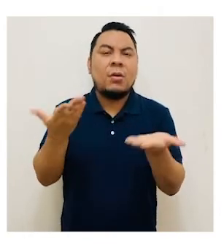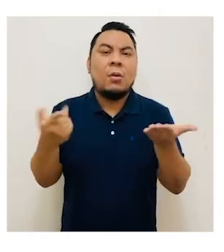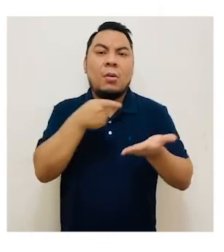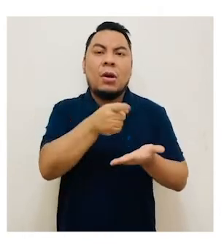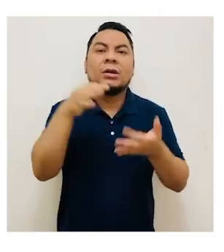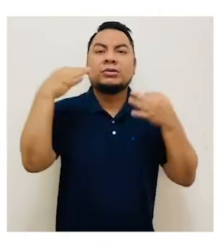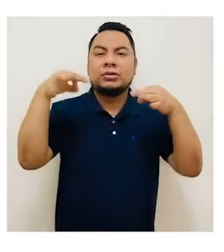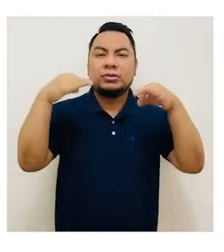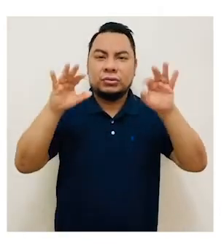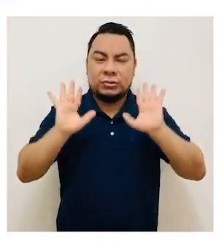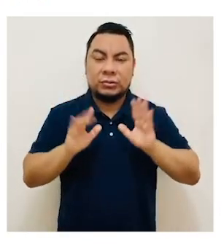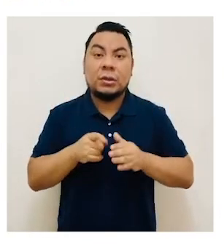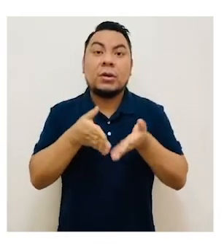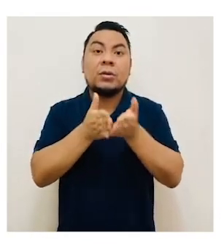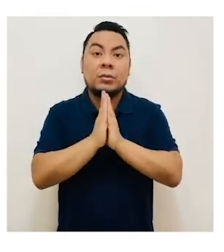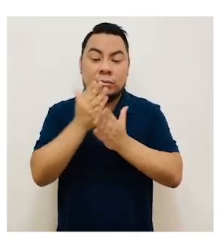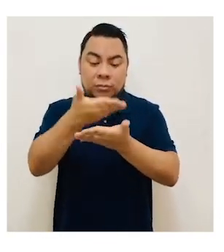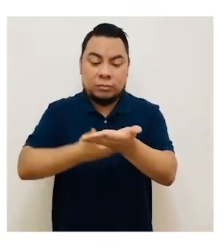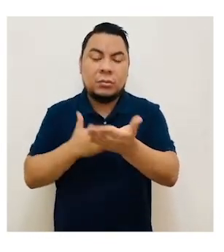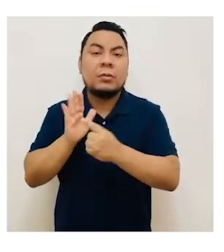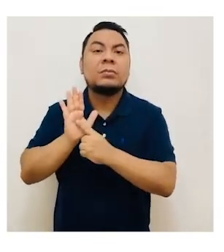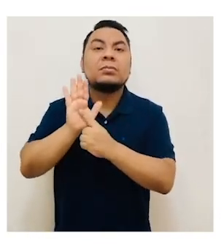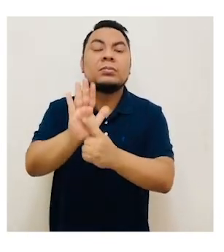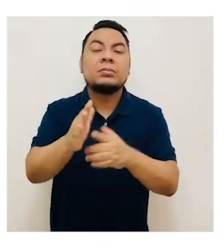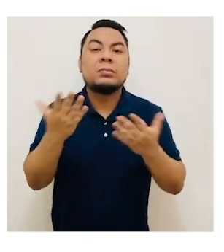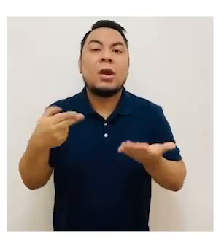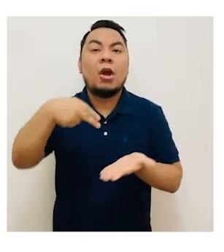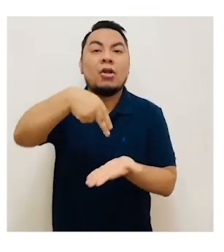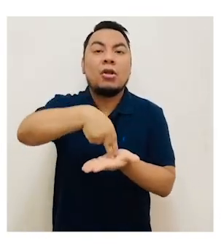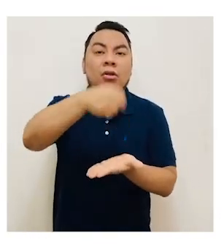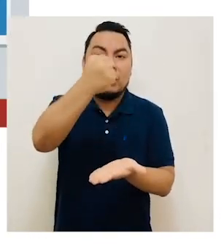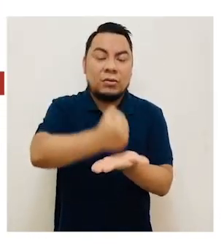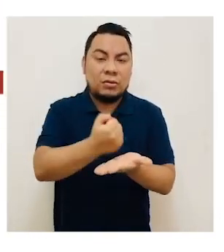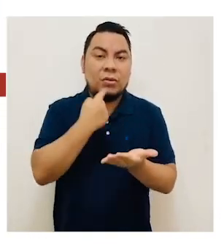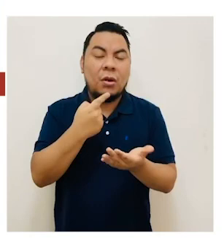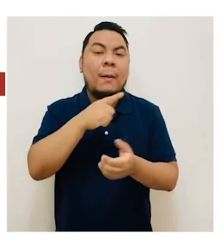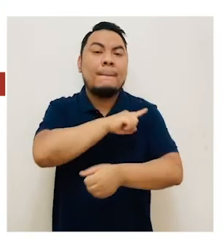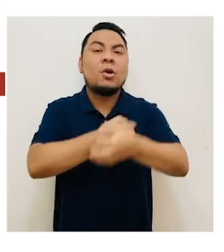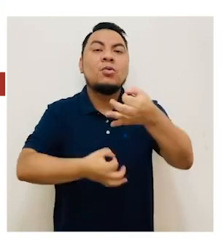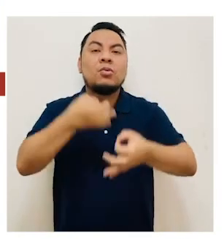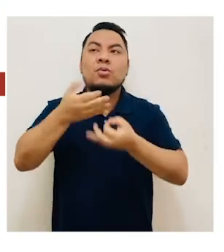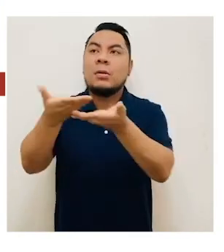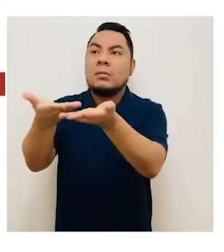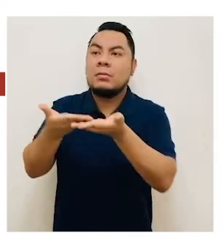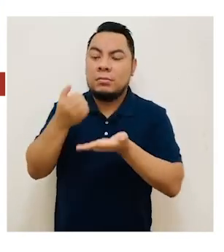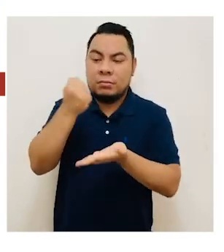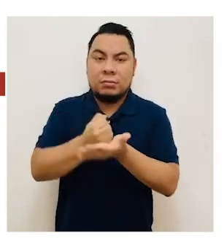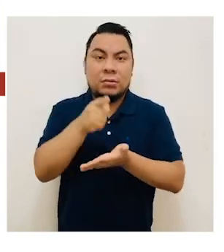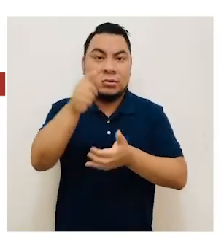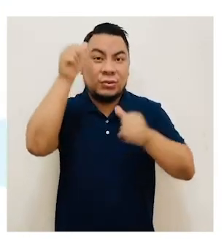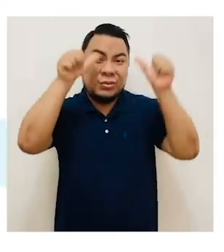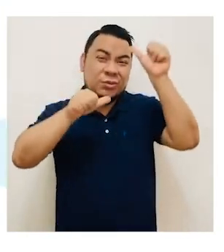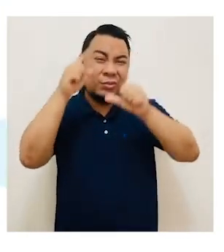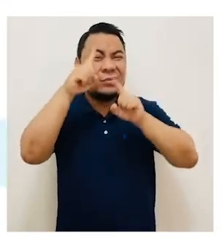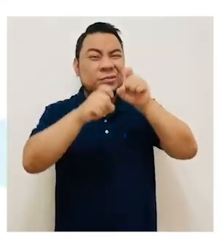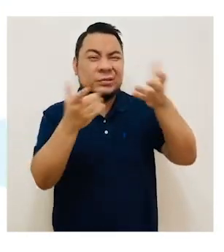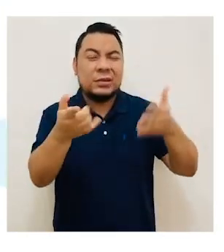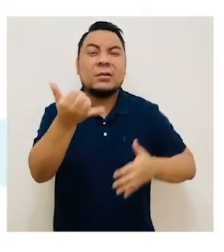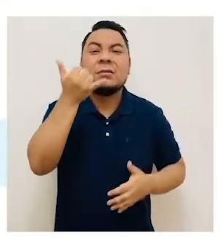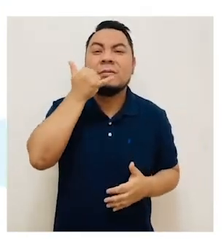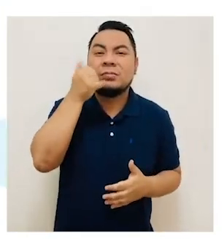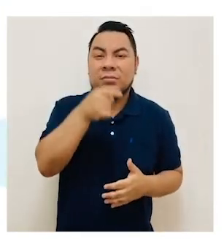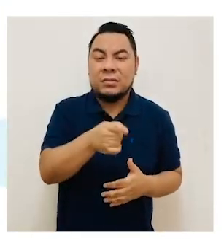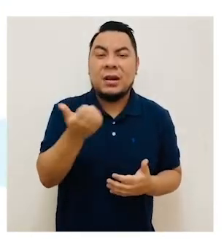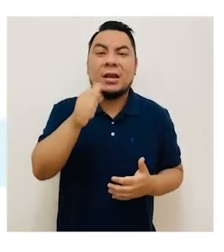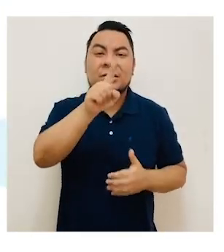al causante en caso de ser soltero. La solicitud puede ser presentada ante una notaría o ante el Poder Judicial. Si tienes alguna duda